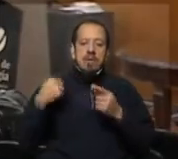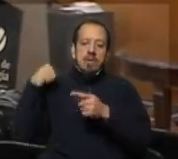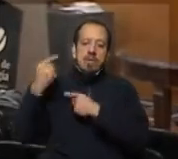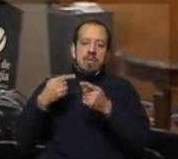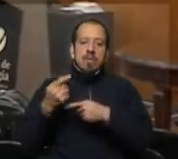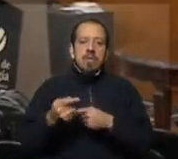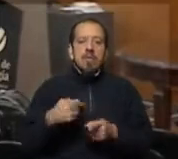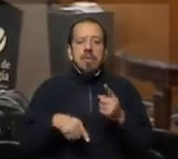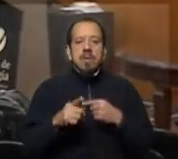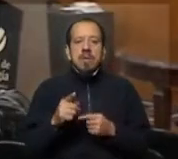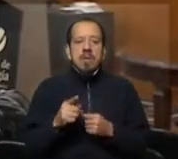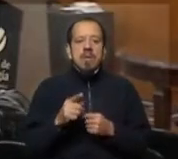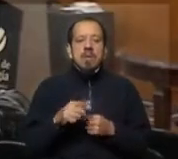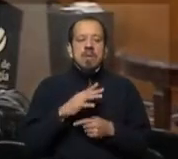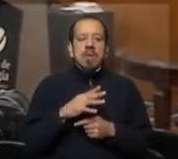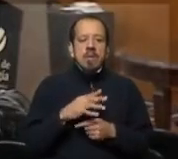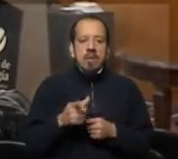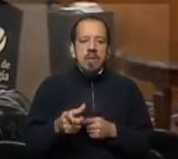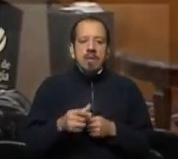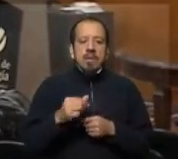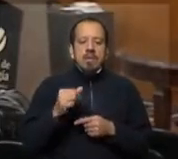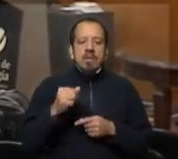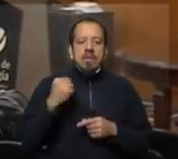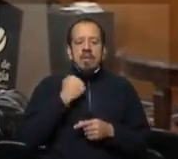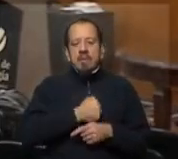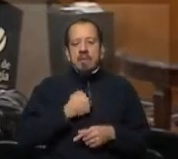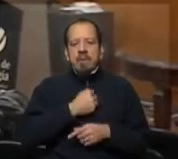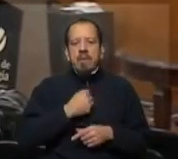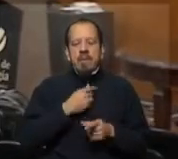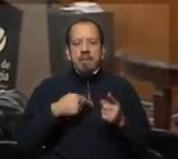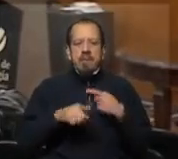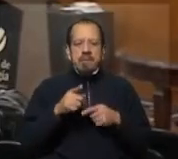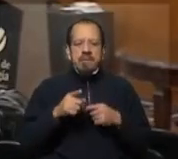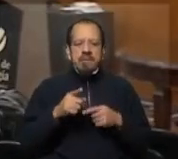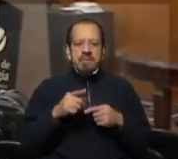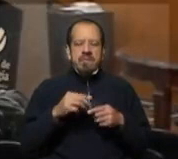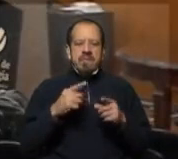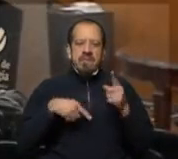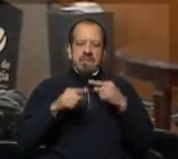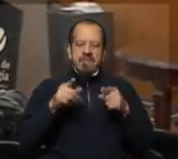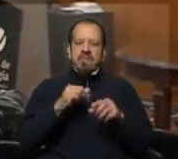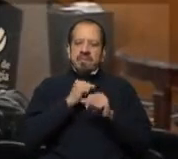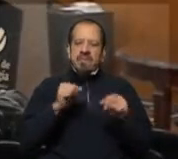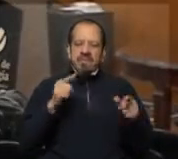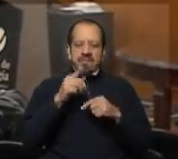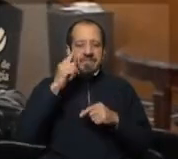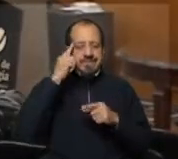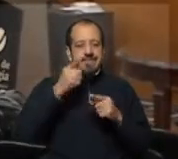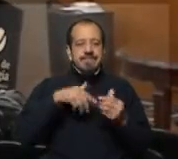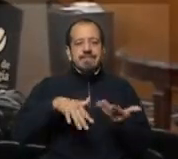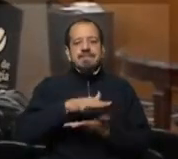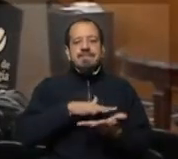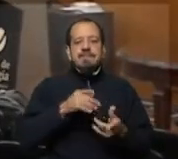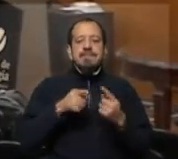migrantes sistemáticamente están sufriendo determinados ataques de índole racista. Entonces también cómo poder acompañar esas